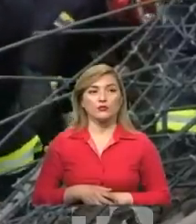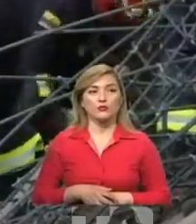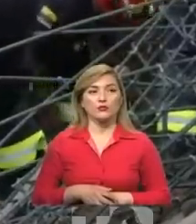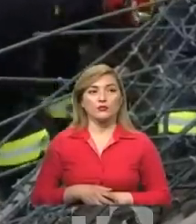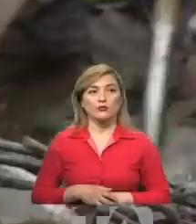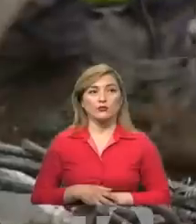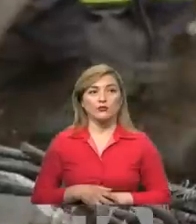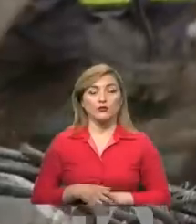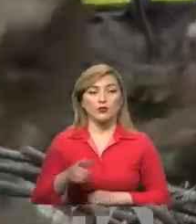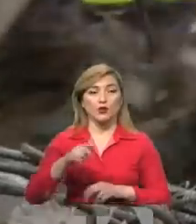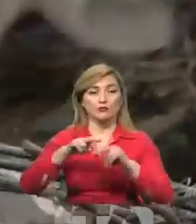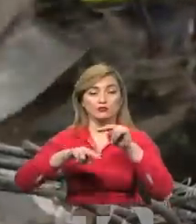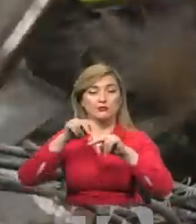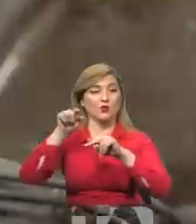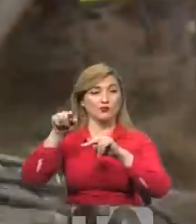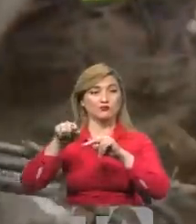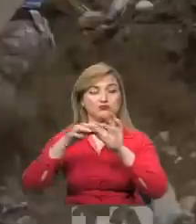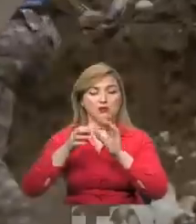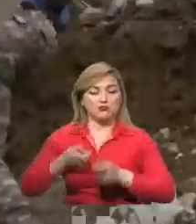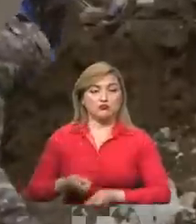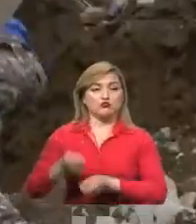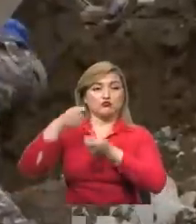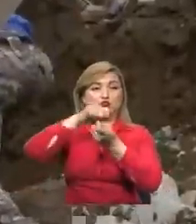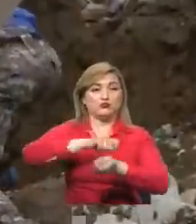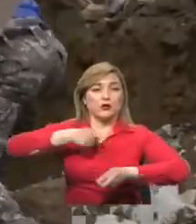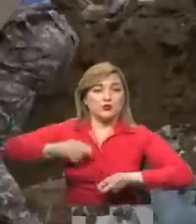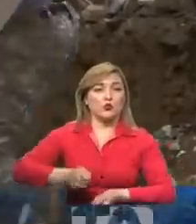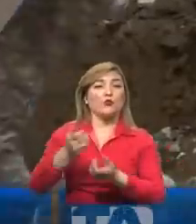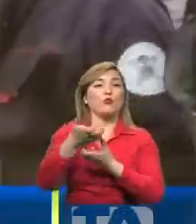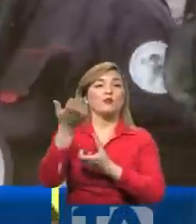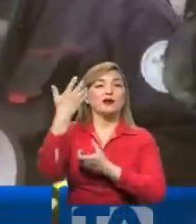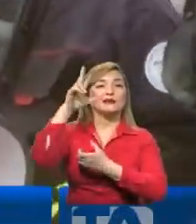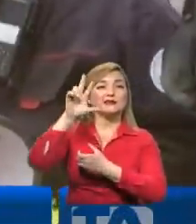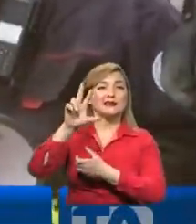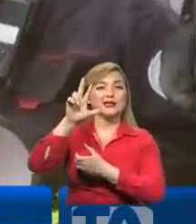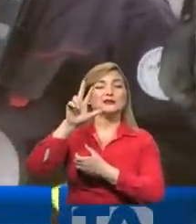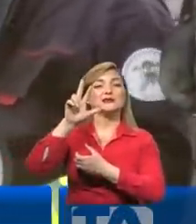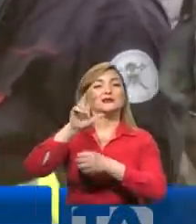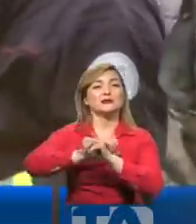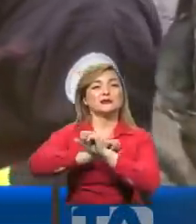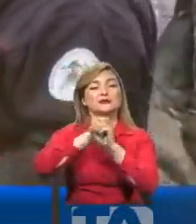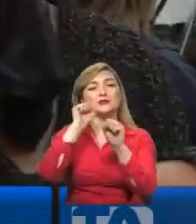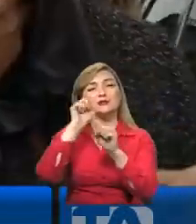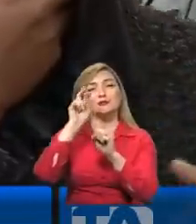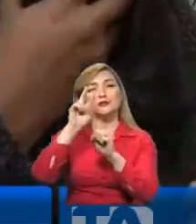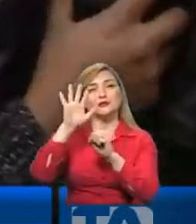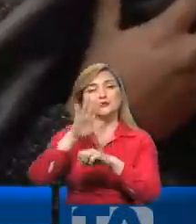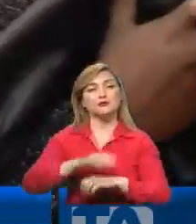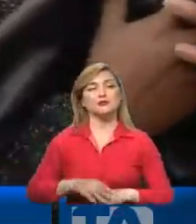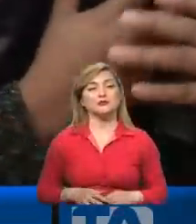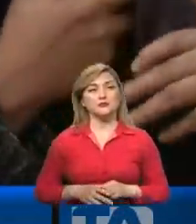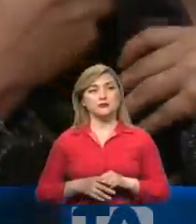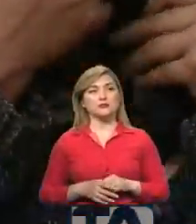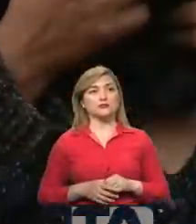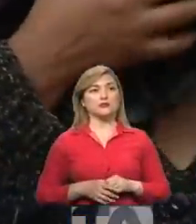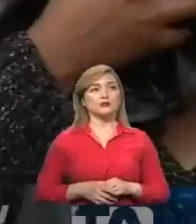Los escombros fueron removidos por el cuerpo de bomberos, quienes recibieron la alerta a las 3:25 de este lunes. Estábamos ahí en la